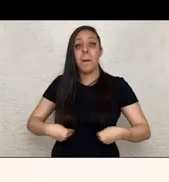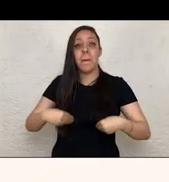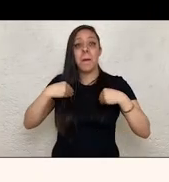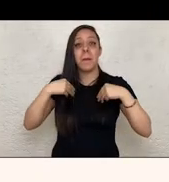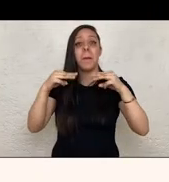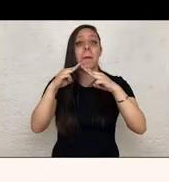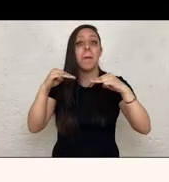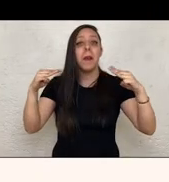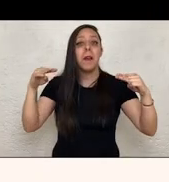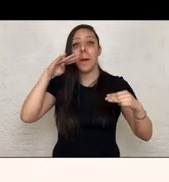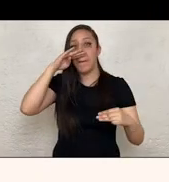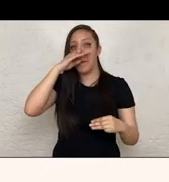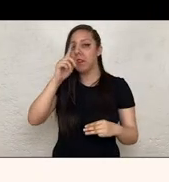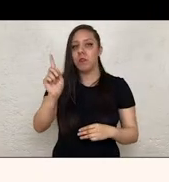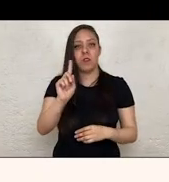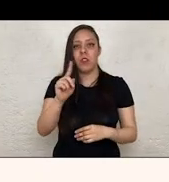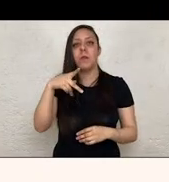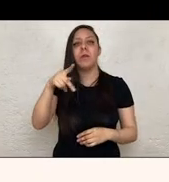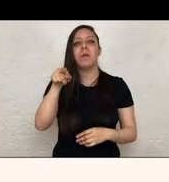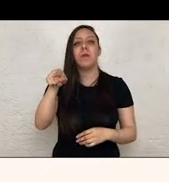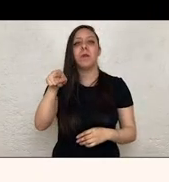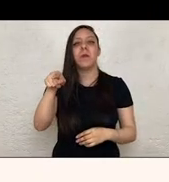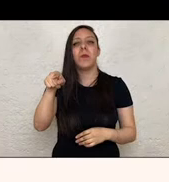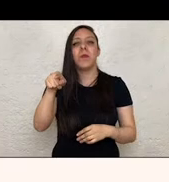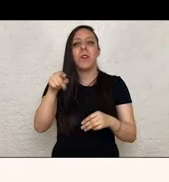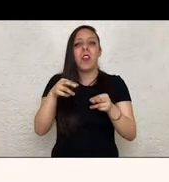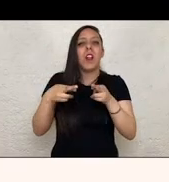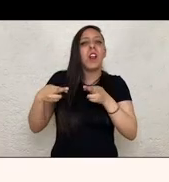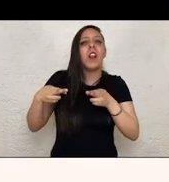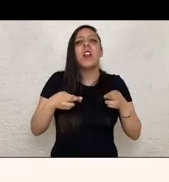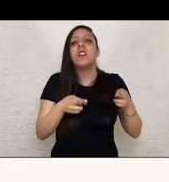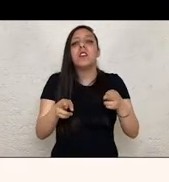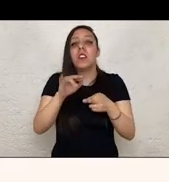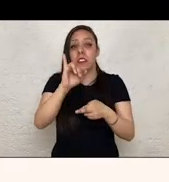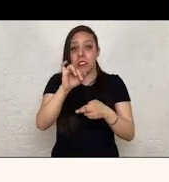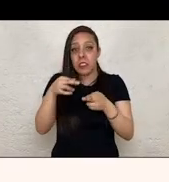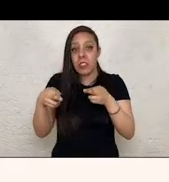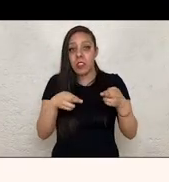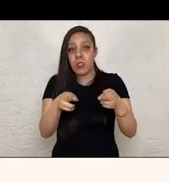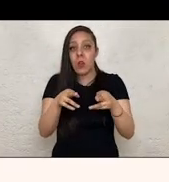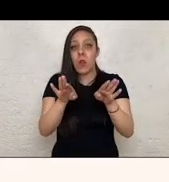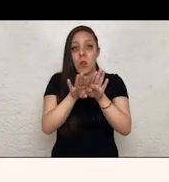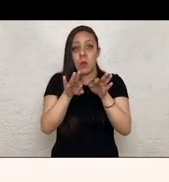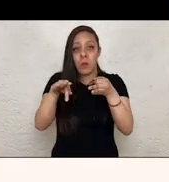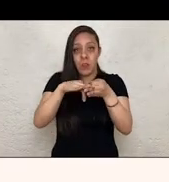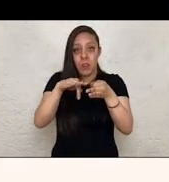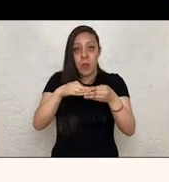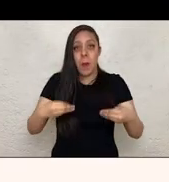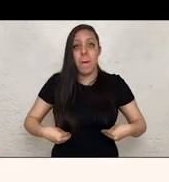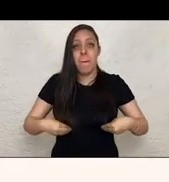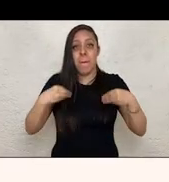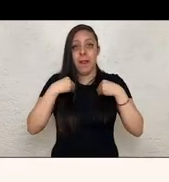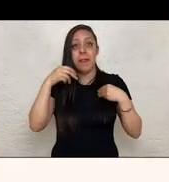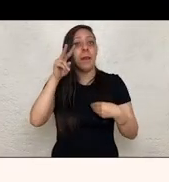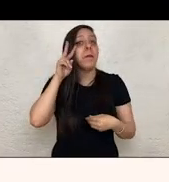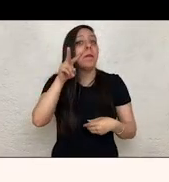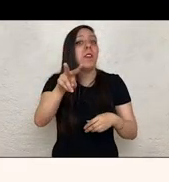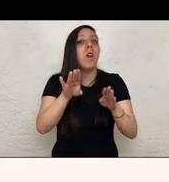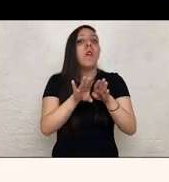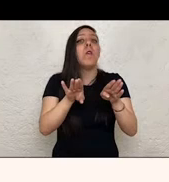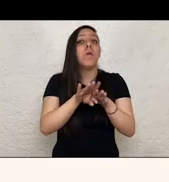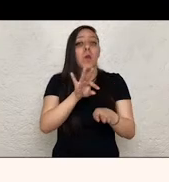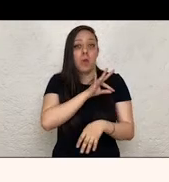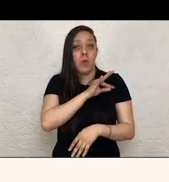vivía en la costa, según lo que sabemos, pero allí cerca del río que ¿cómo se diría? Que se eleva,